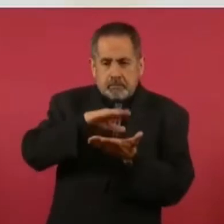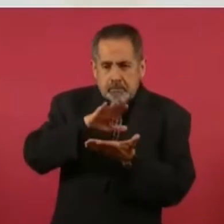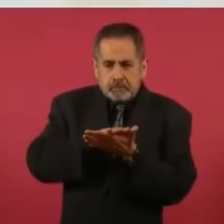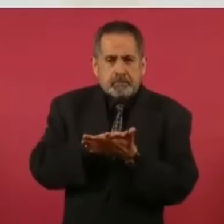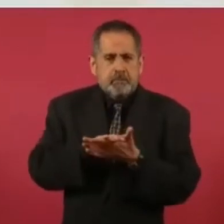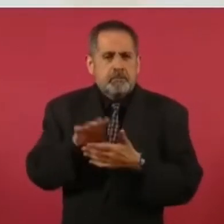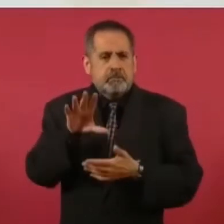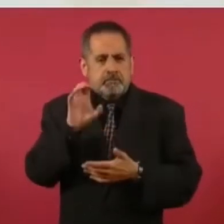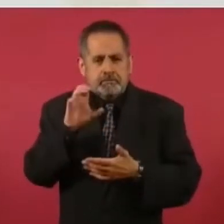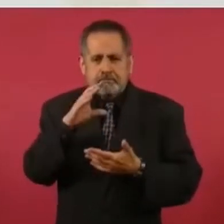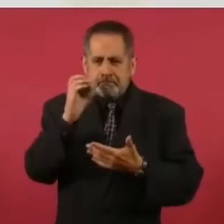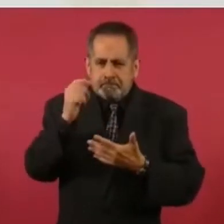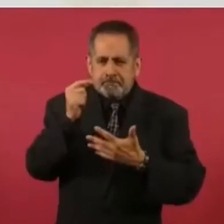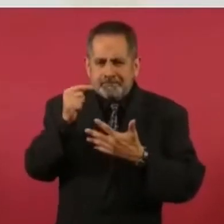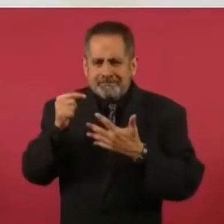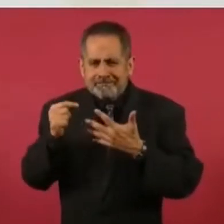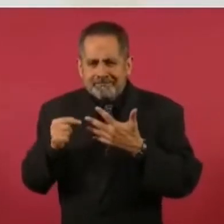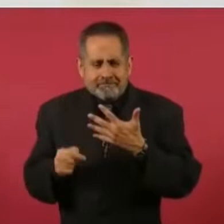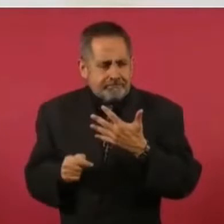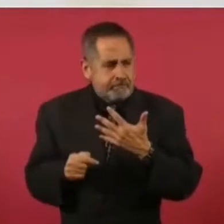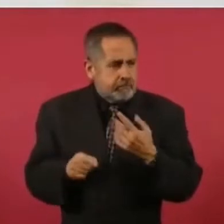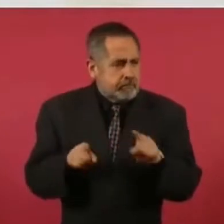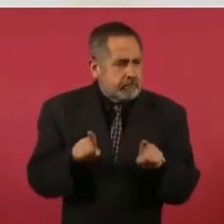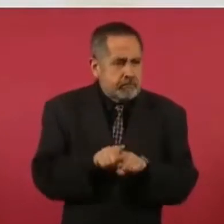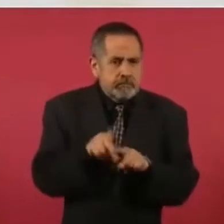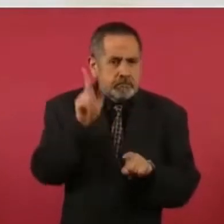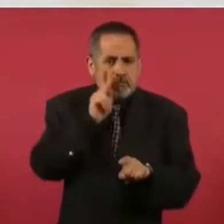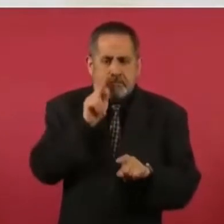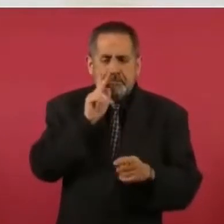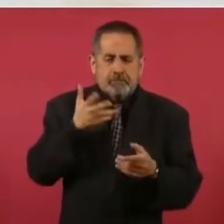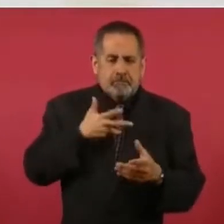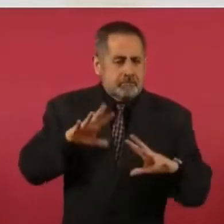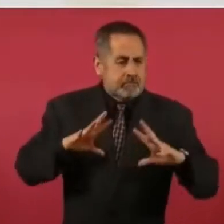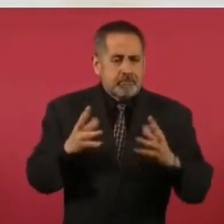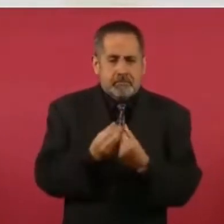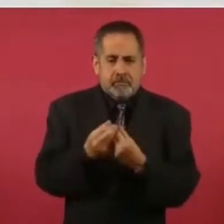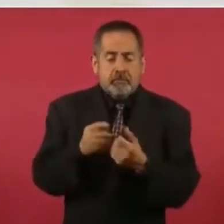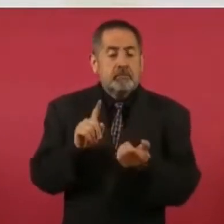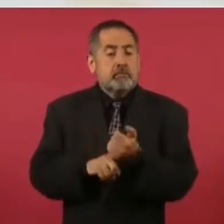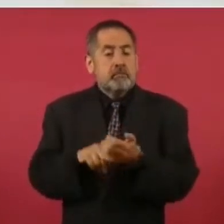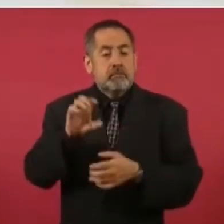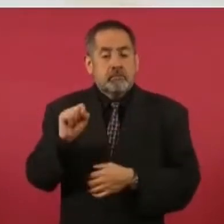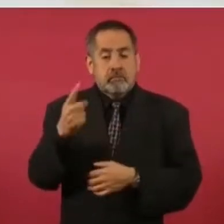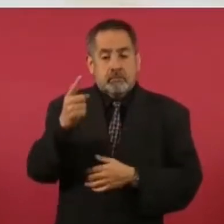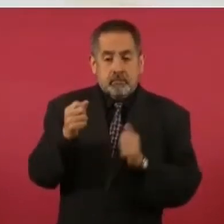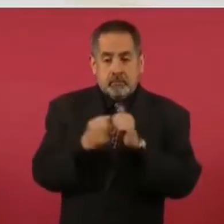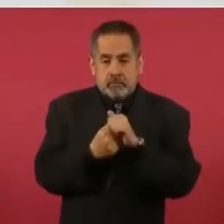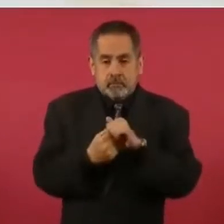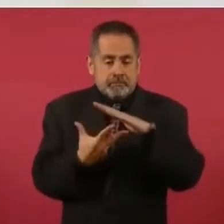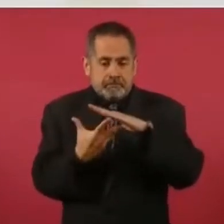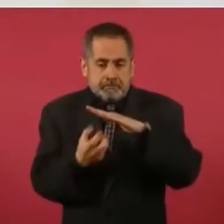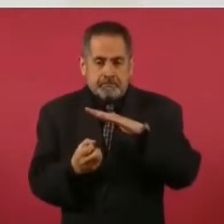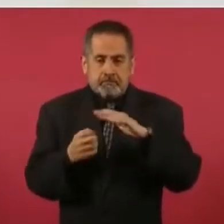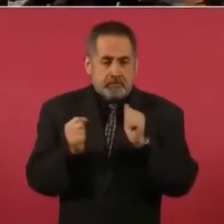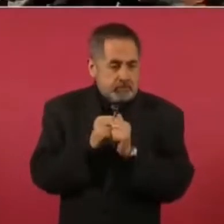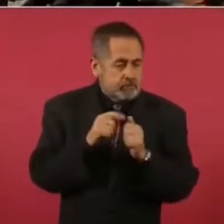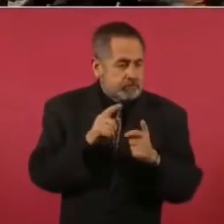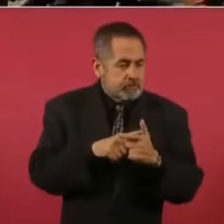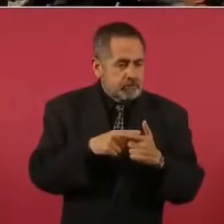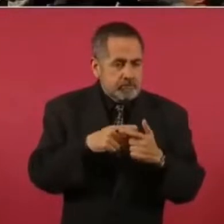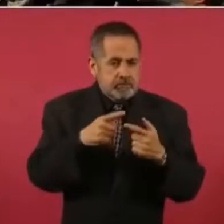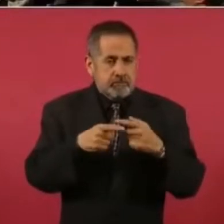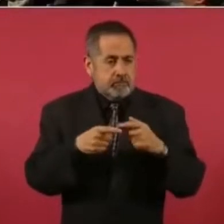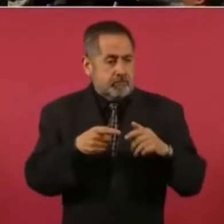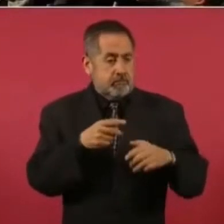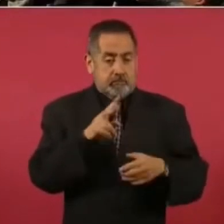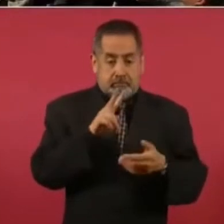metadatos de 2014 y 61 basados en capturas con metadatos posteriores